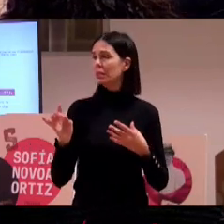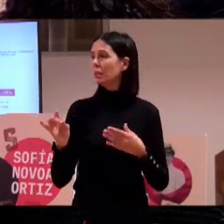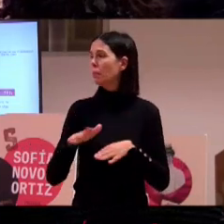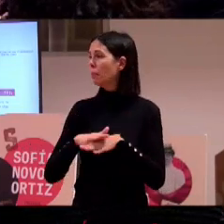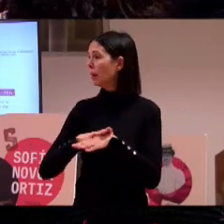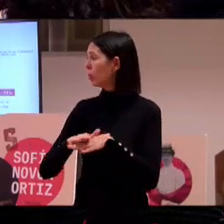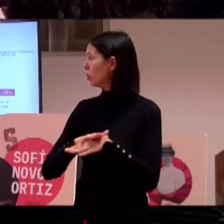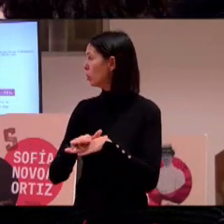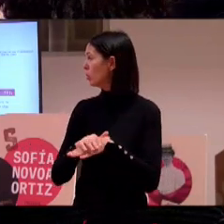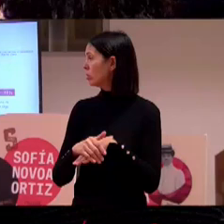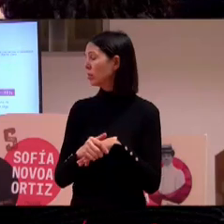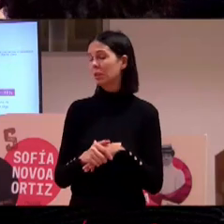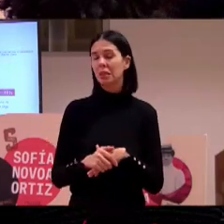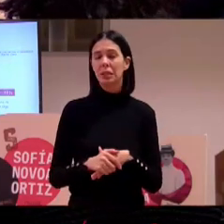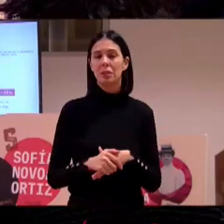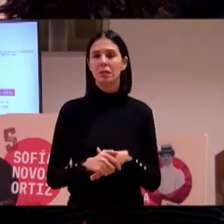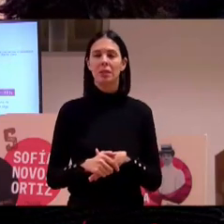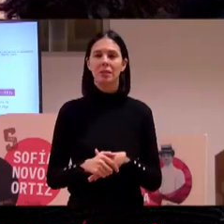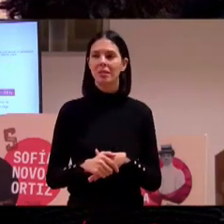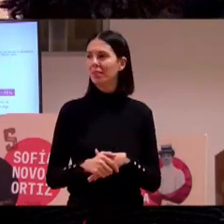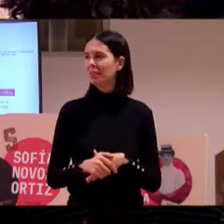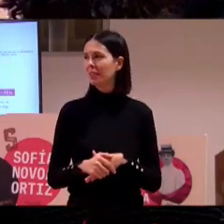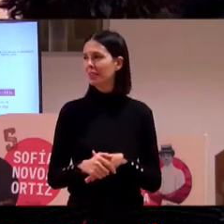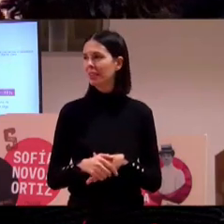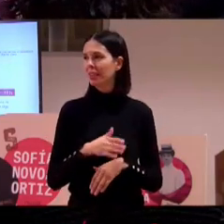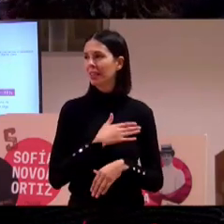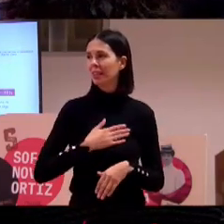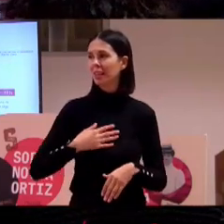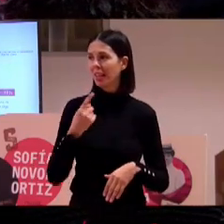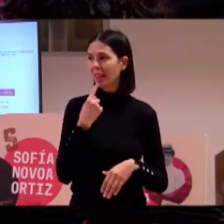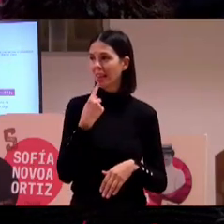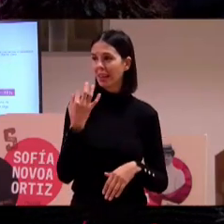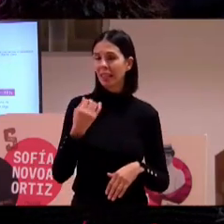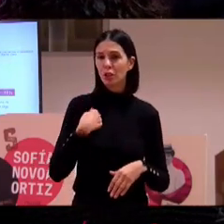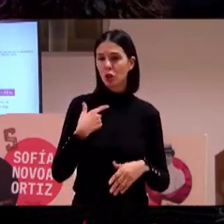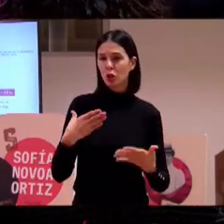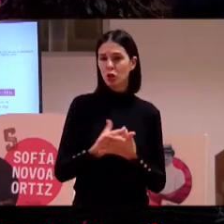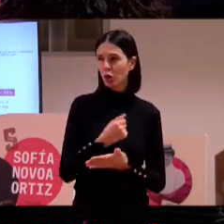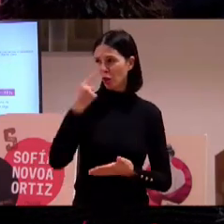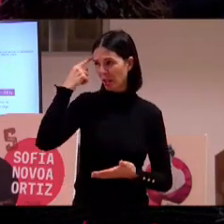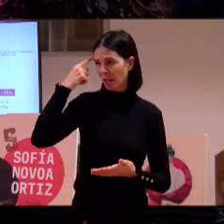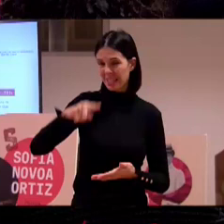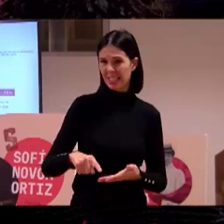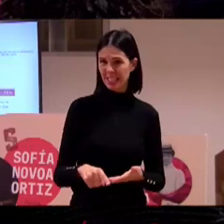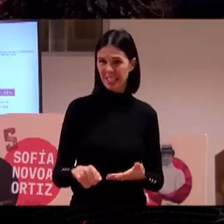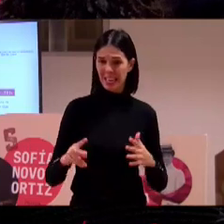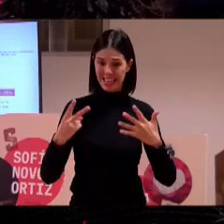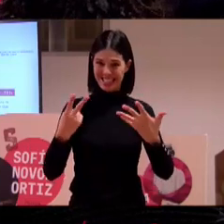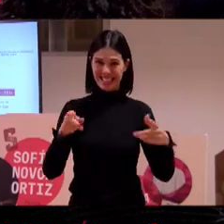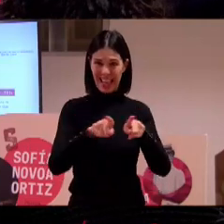perdón, nada, O sea, que quiero decirte que de todas, de las siete